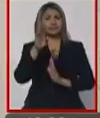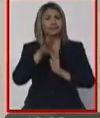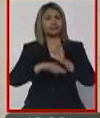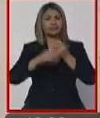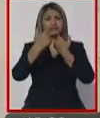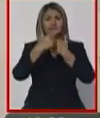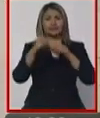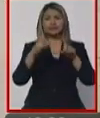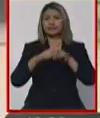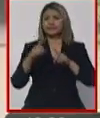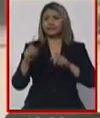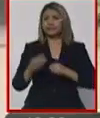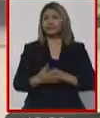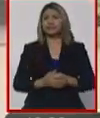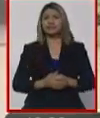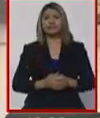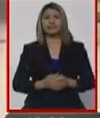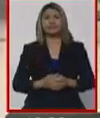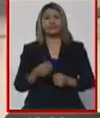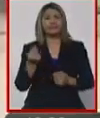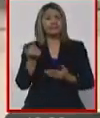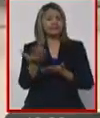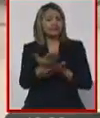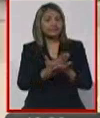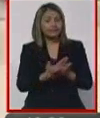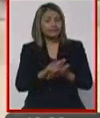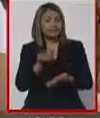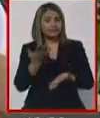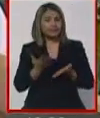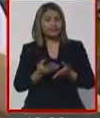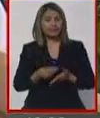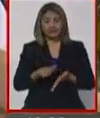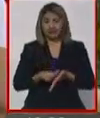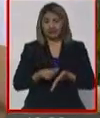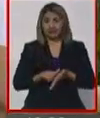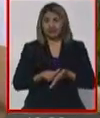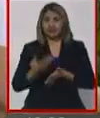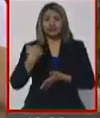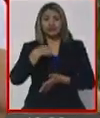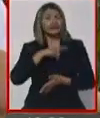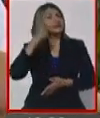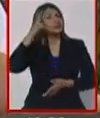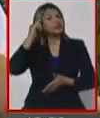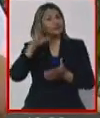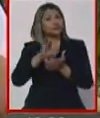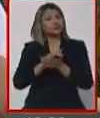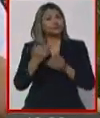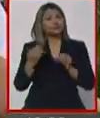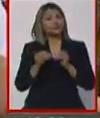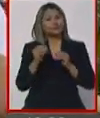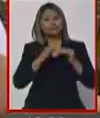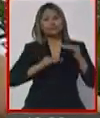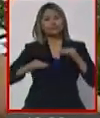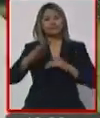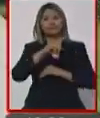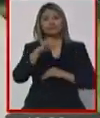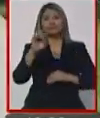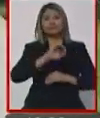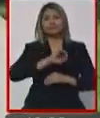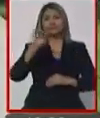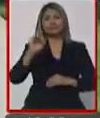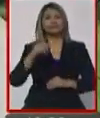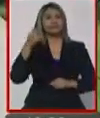frontera, pero ya con estas recaudaciones de estas regalías, nosotros creemos que vamos a superar el